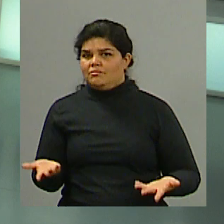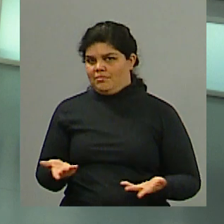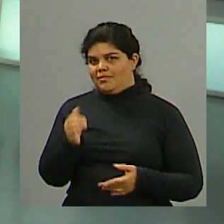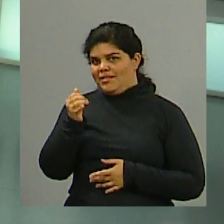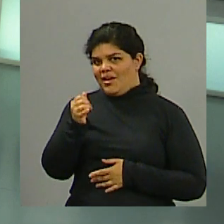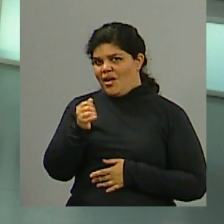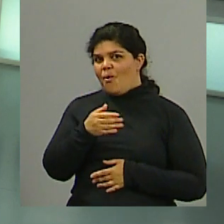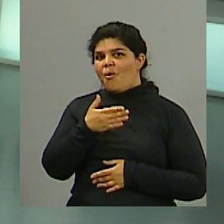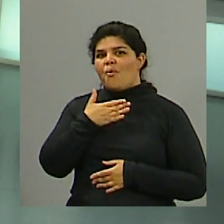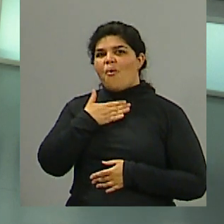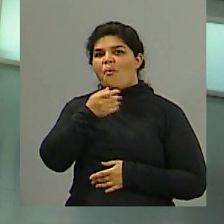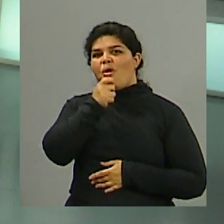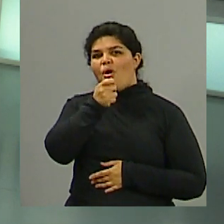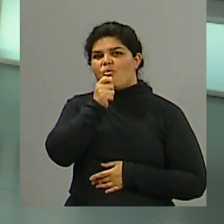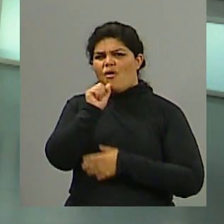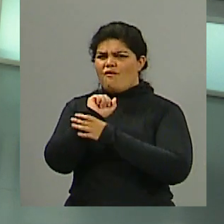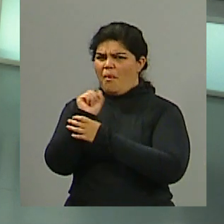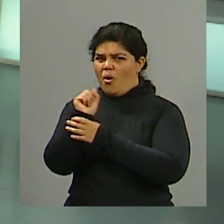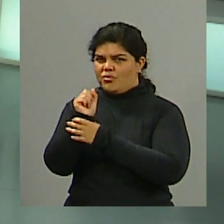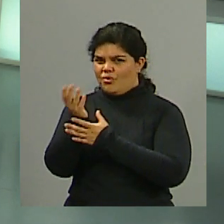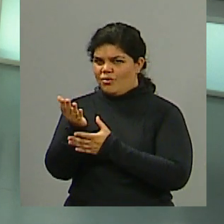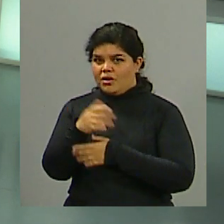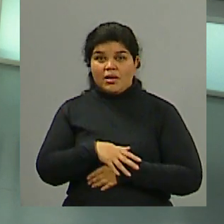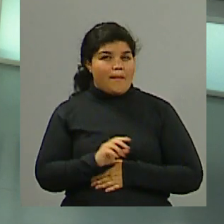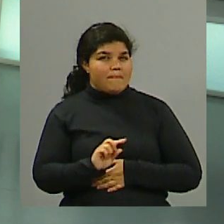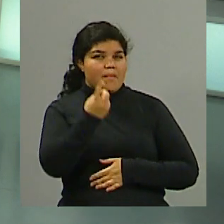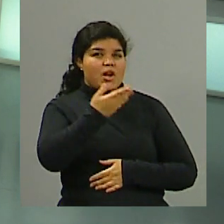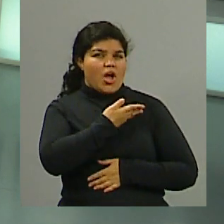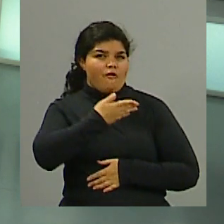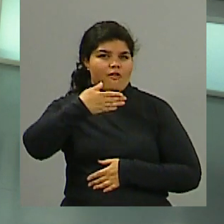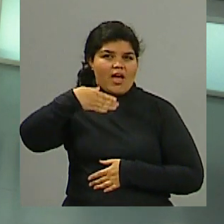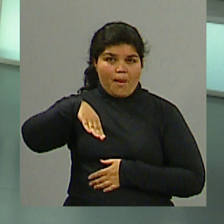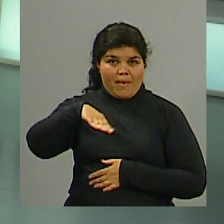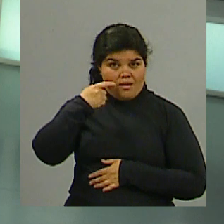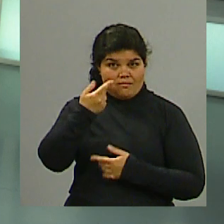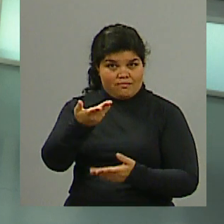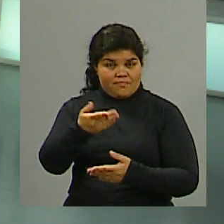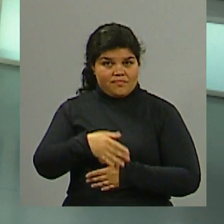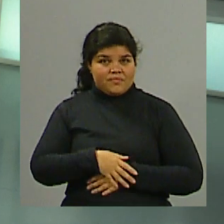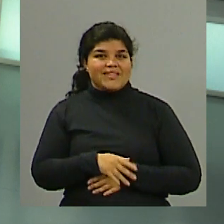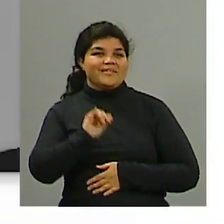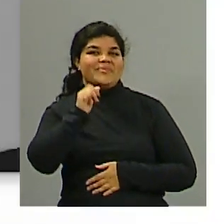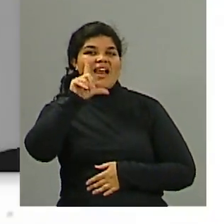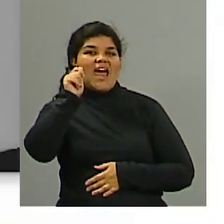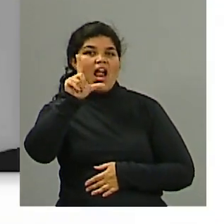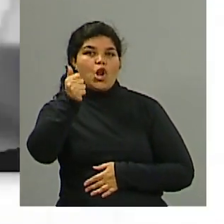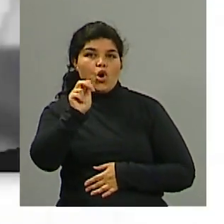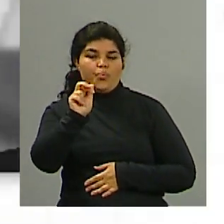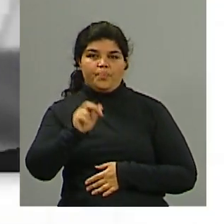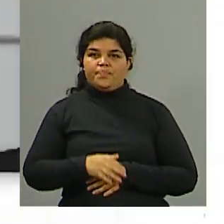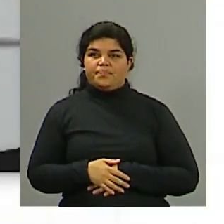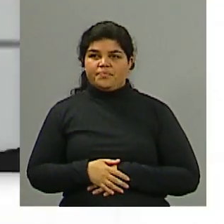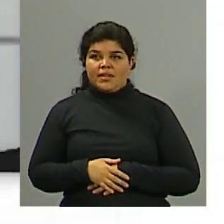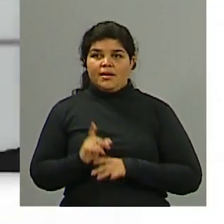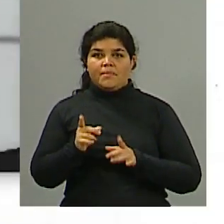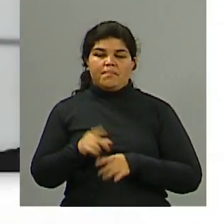muy famoso, sí, que fue el primer locutor de FM. Exacto. Lalo Mir. Se multiplicaron las estaciones de radio